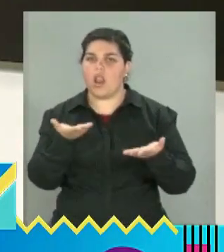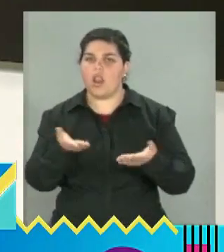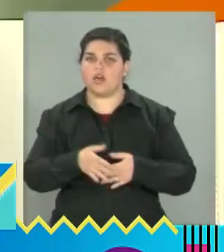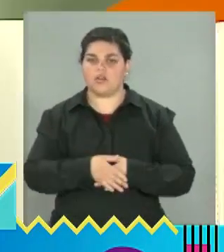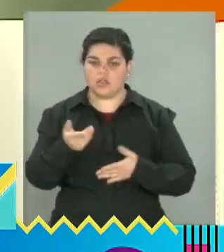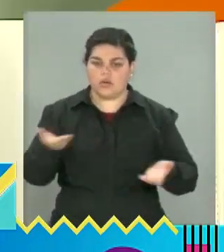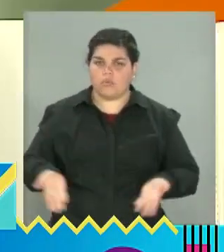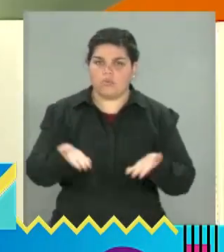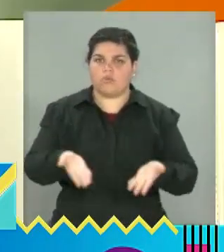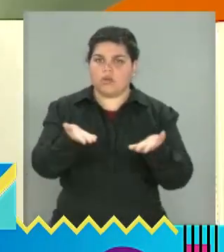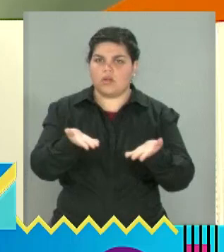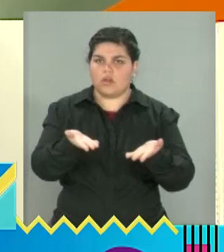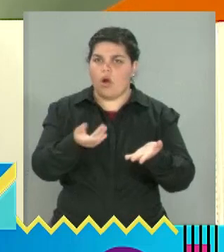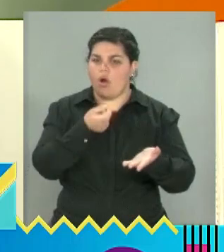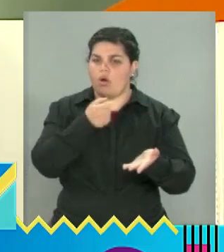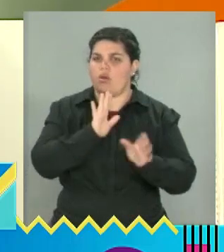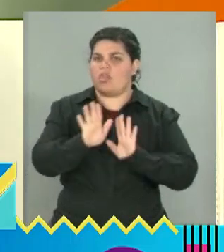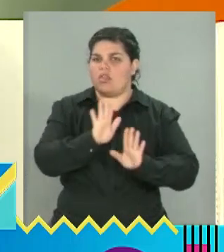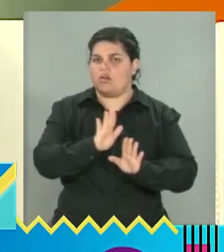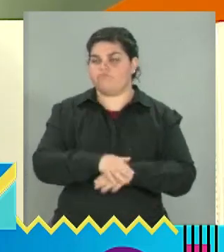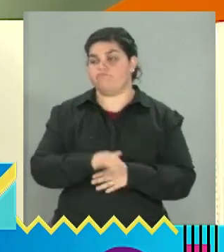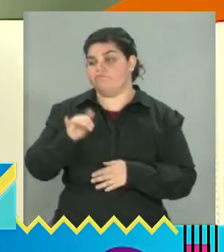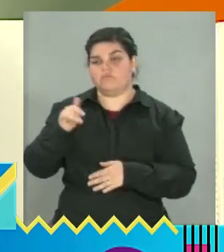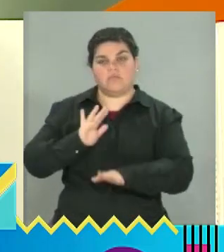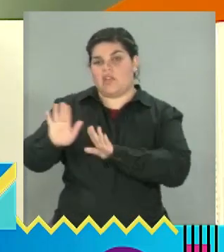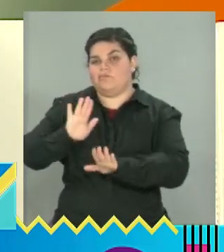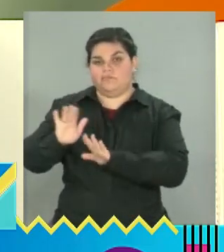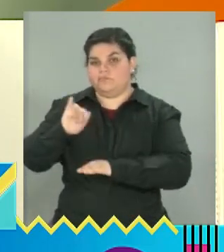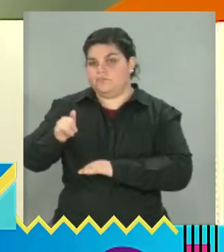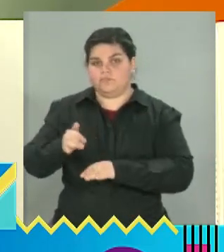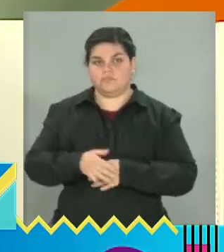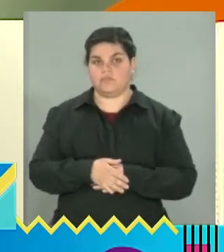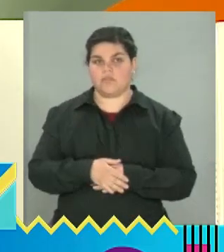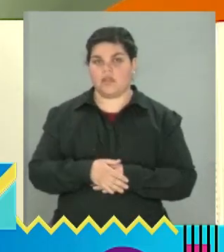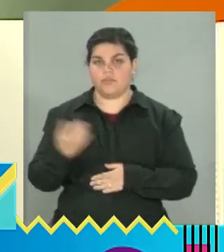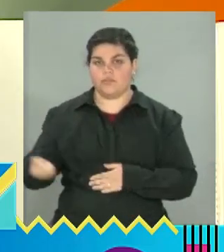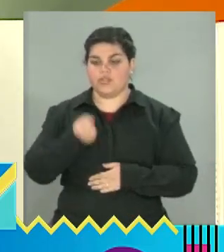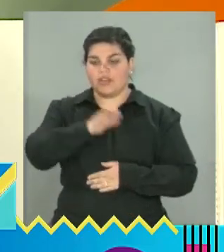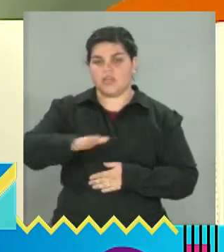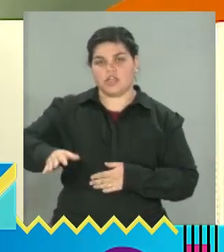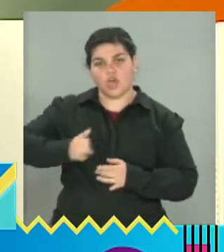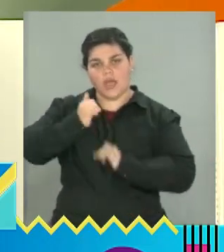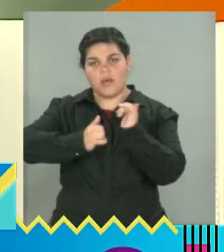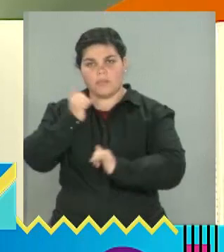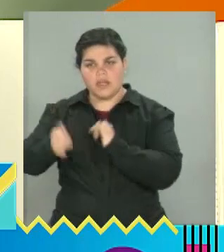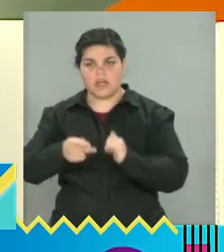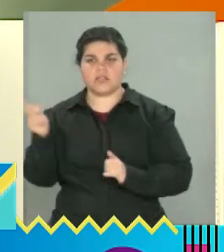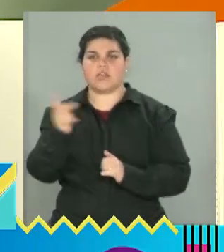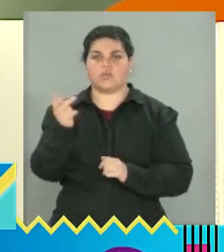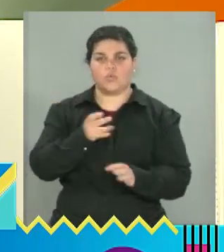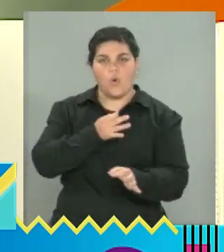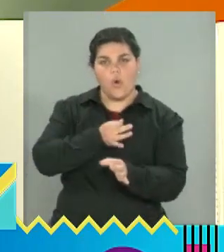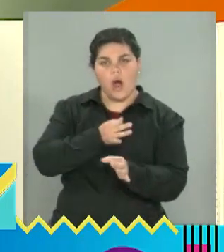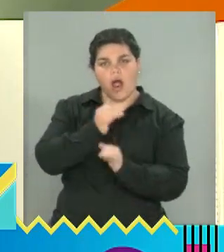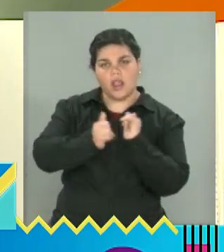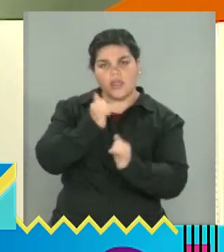Sí, claramente hay resistencia. Hay resistencia a lo que hablábamos recién, a que se les explique a los niños sobre sexualidad, sobre el